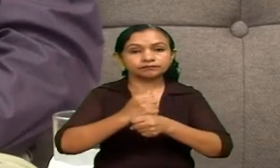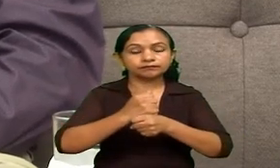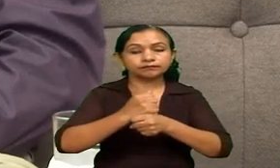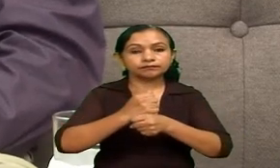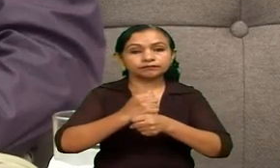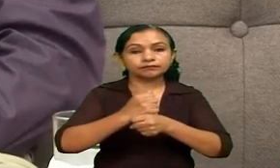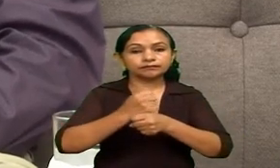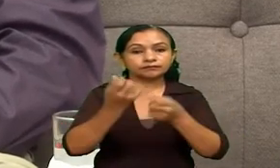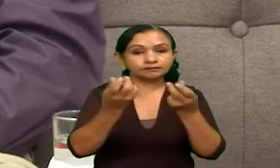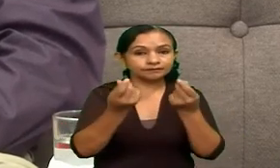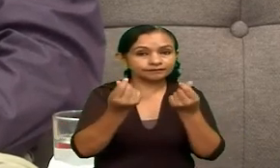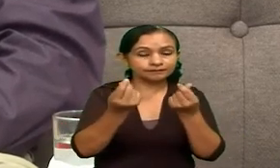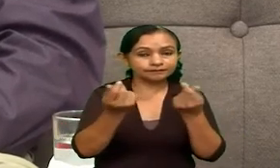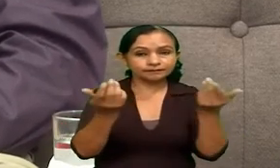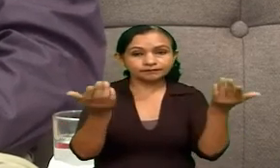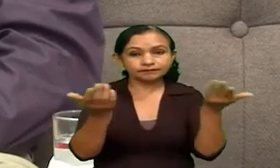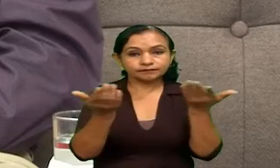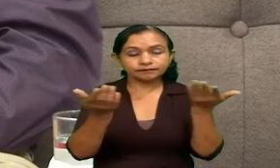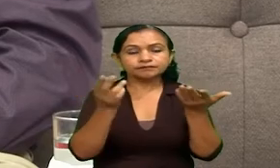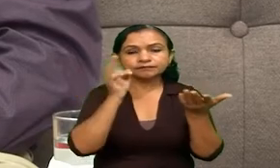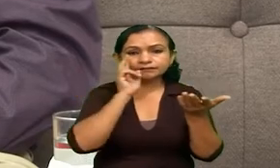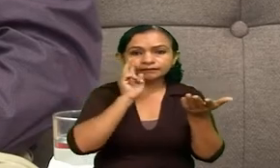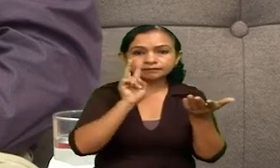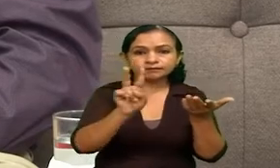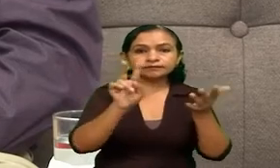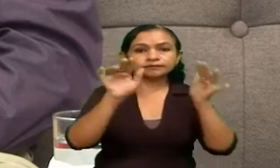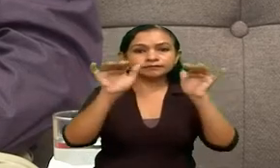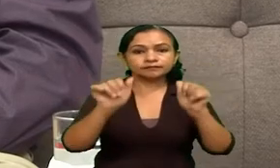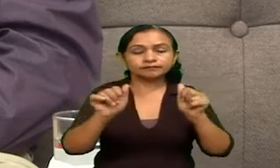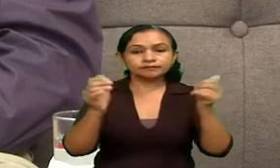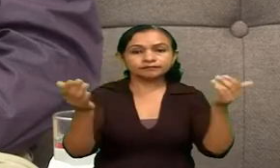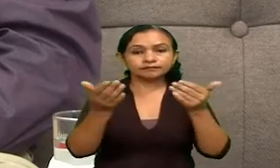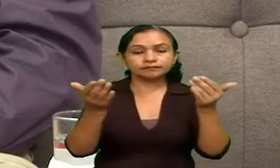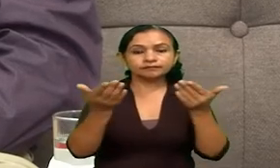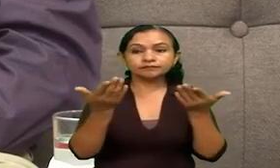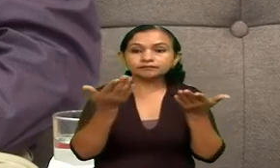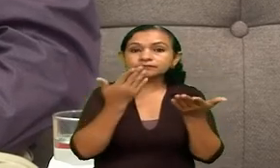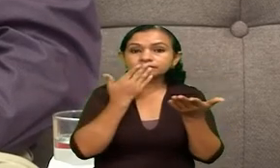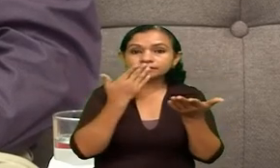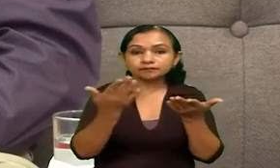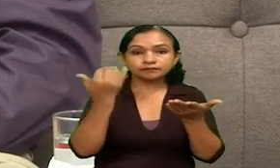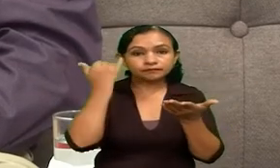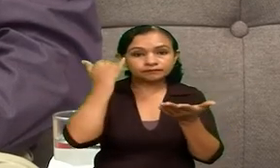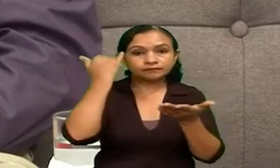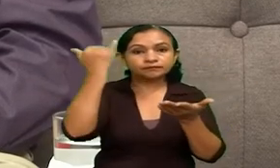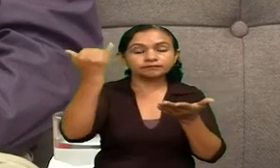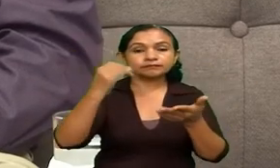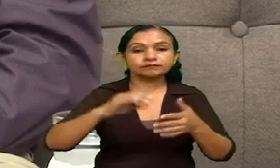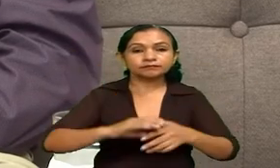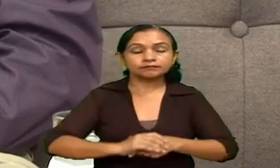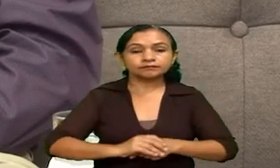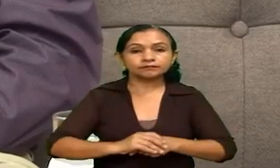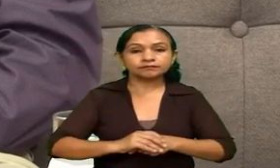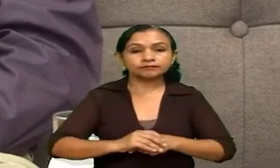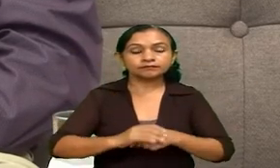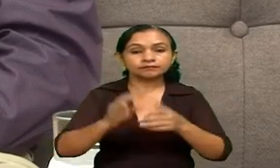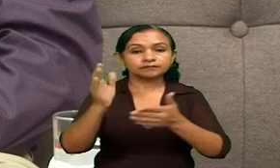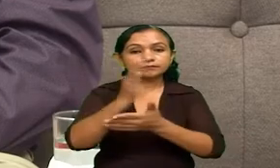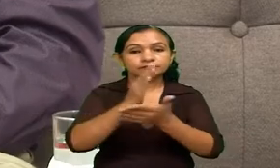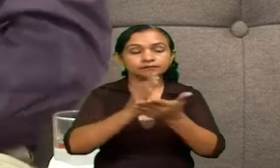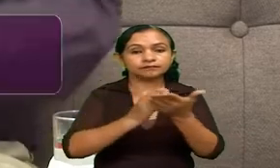de recursos y lo han visto como una propuesta interesante, pues. Porque lo que hay veces sucede